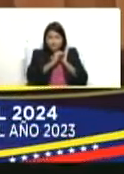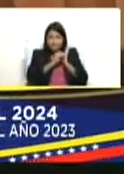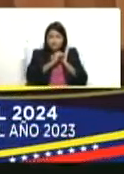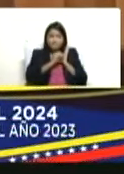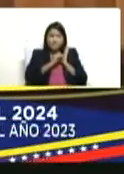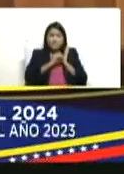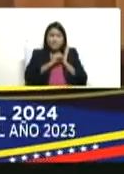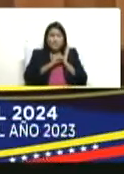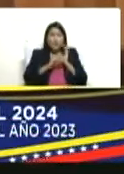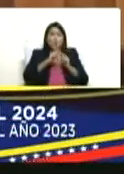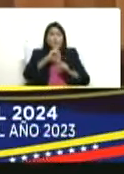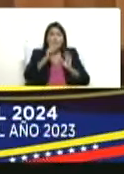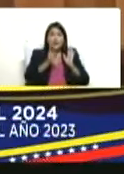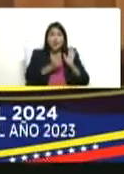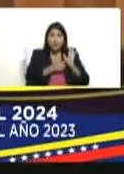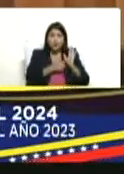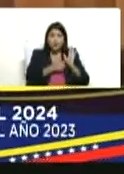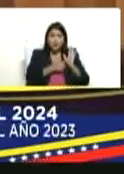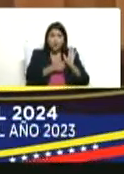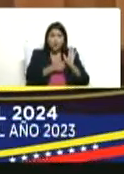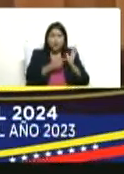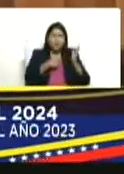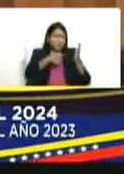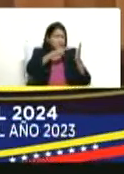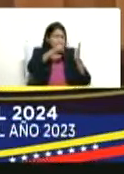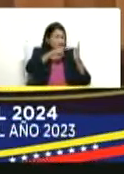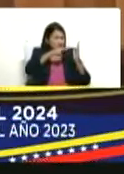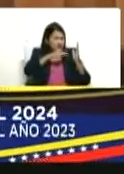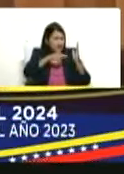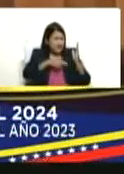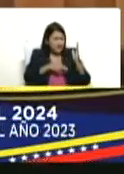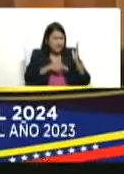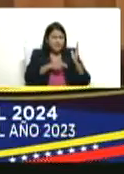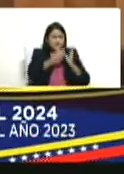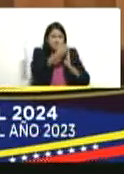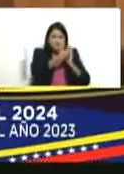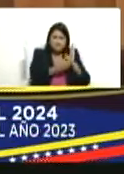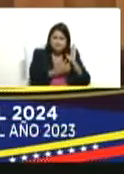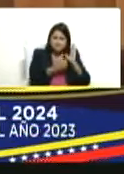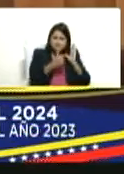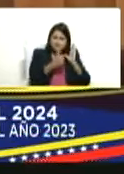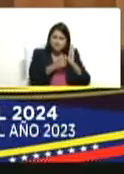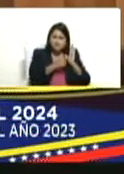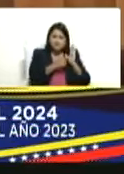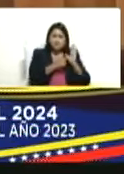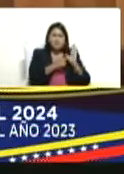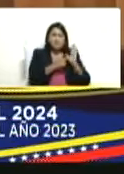todas sus partes. Y yo lo leí y dije, es un documento